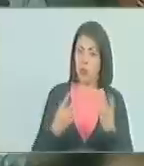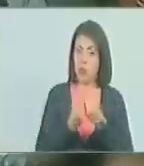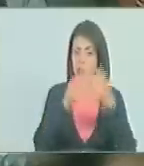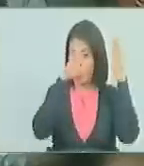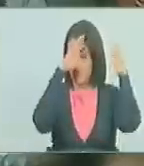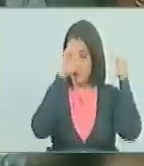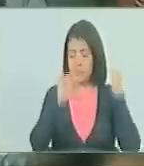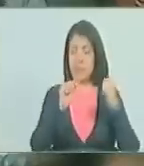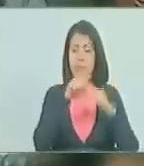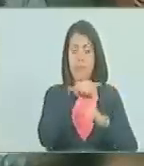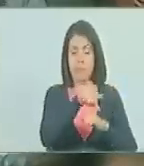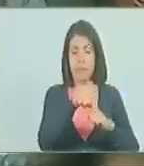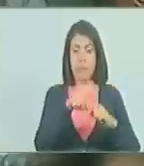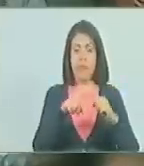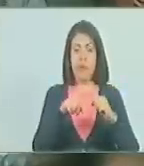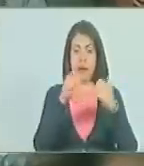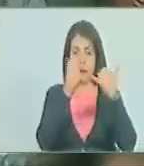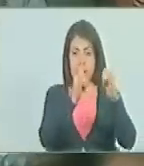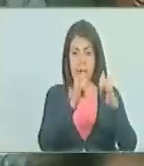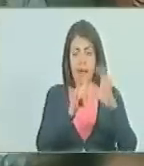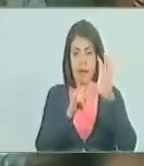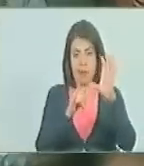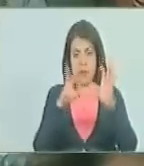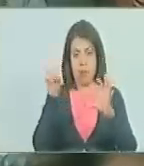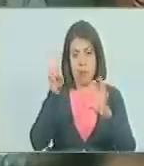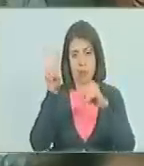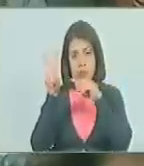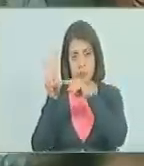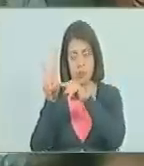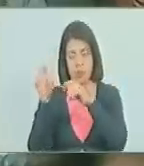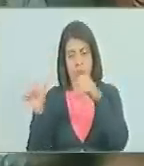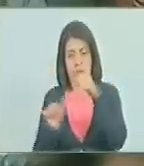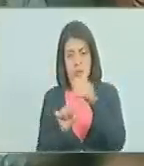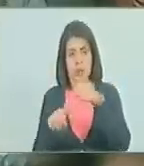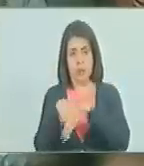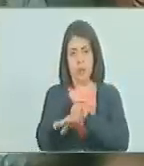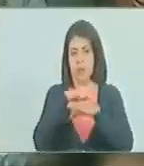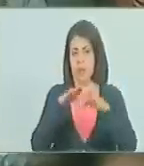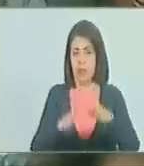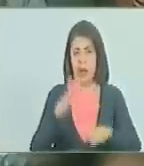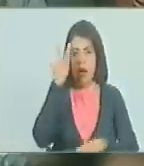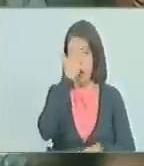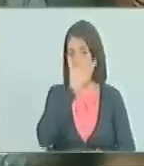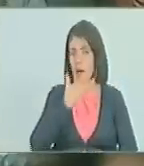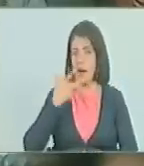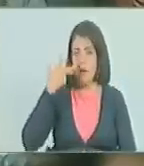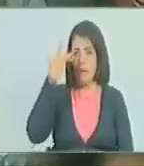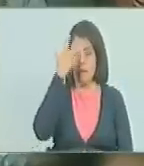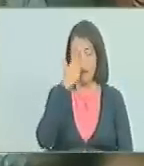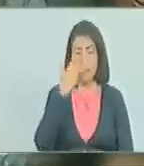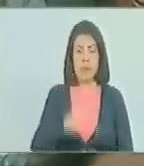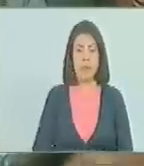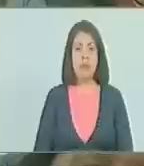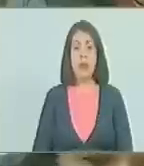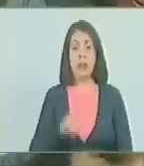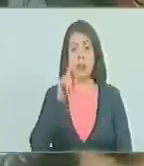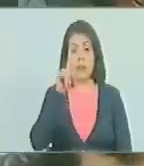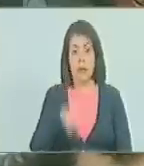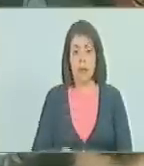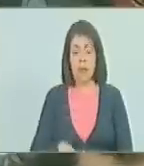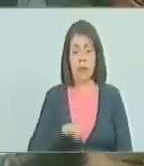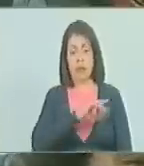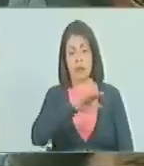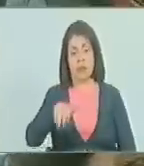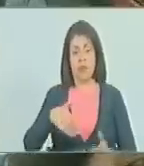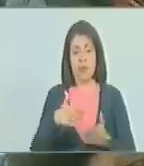embajador de Argelia en Venezuela, nos acompañó el viceministro para África, Yuri Pimentel, y además de, bueno, de